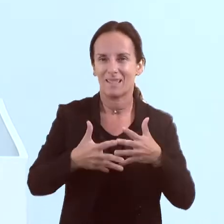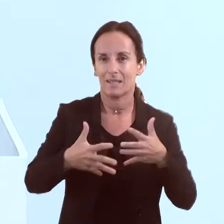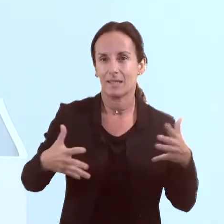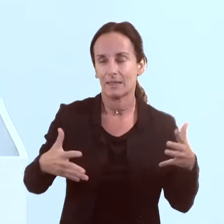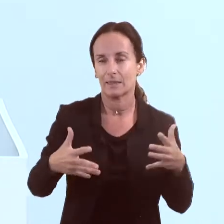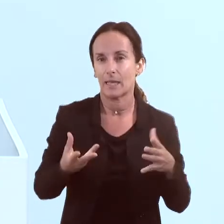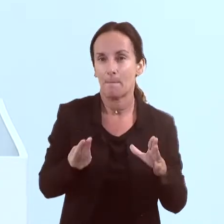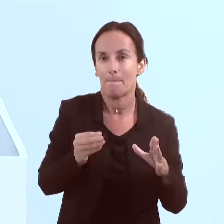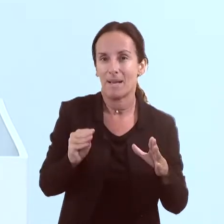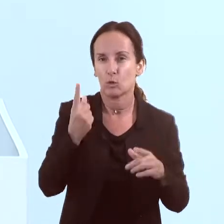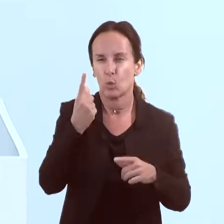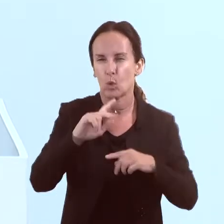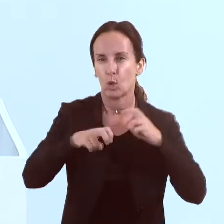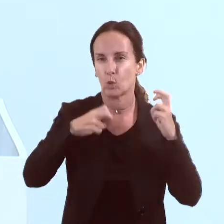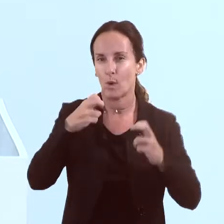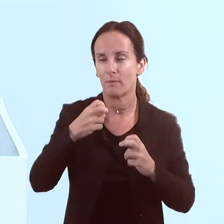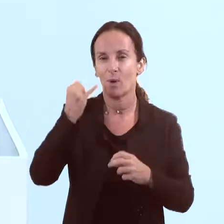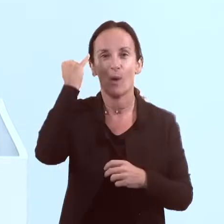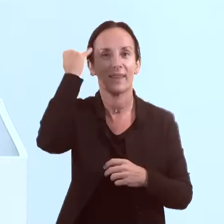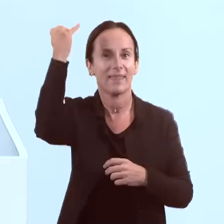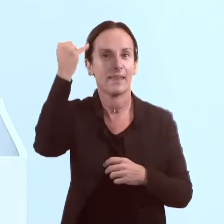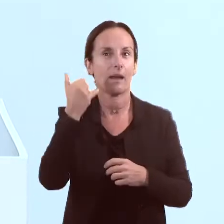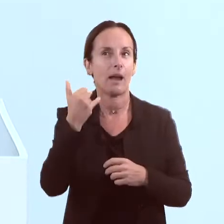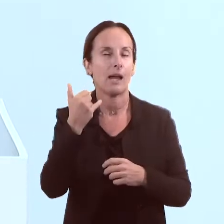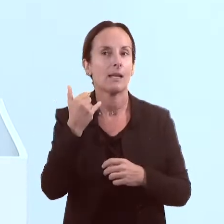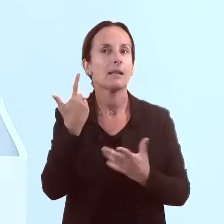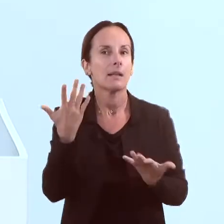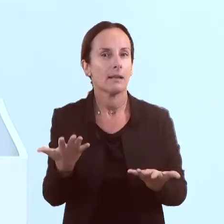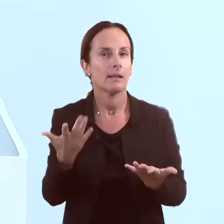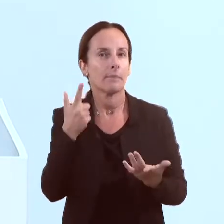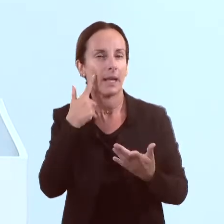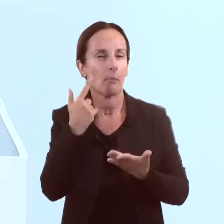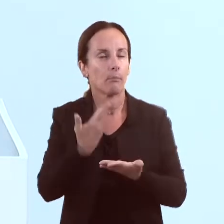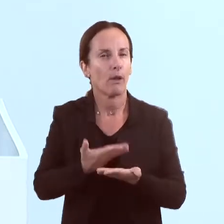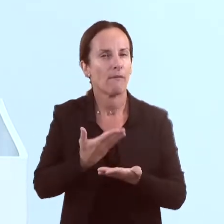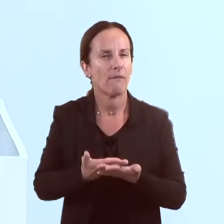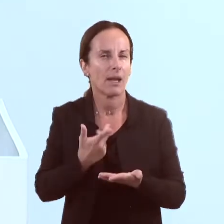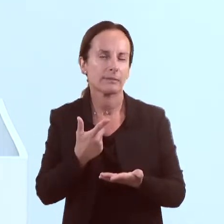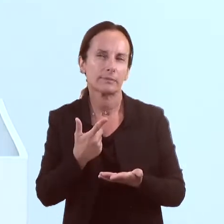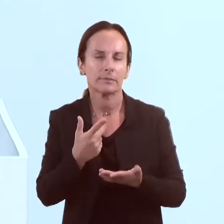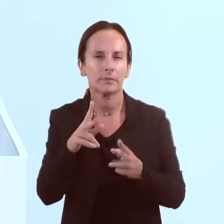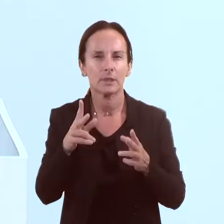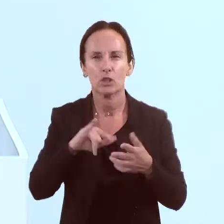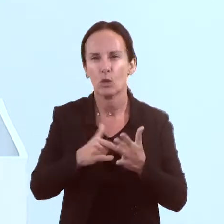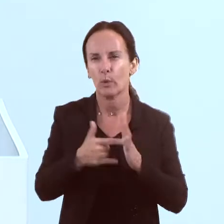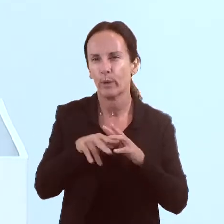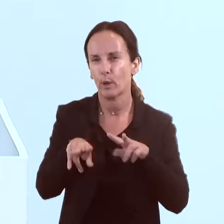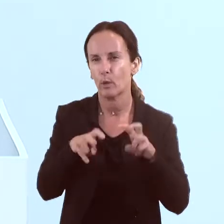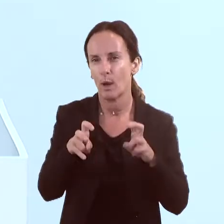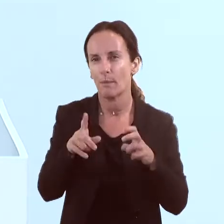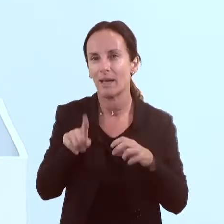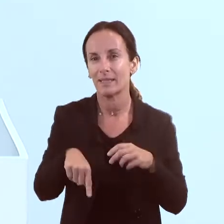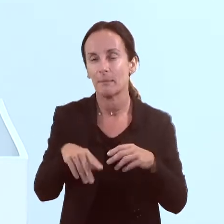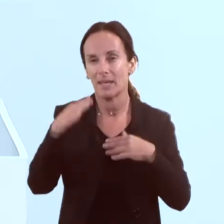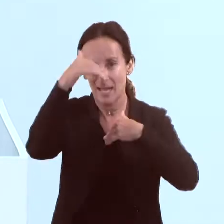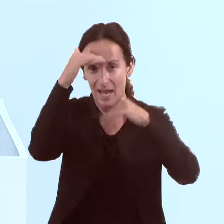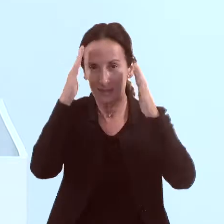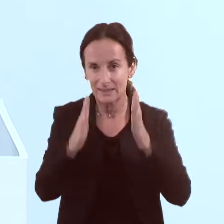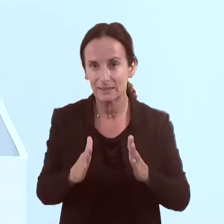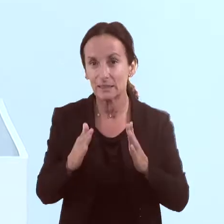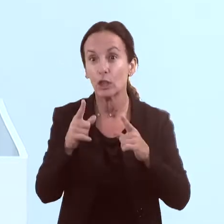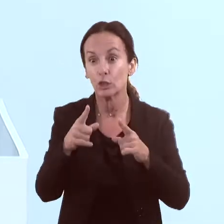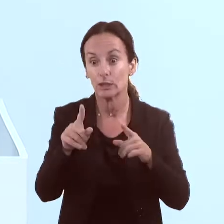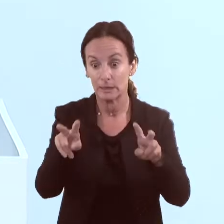innovador, con una idea de testear además nuevas soluciones, de transformar el sistema de atención al